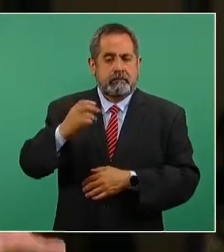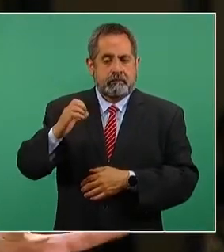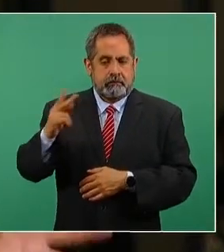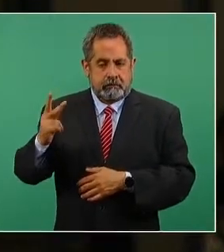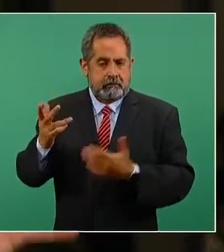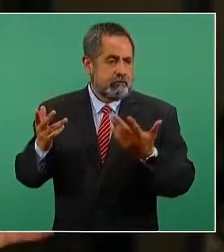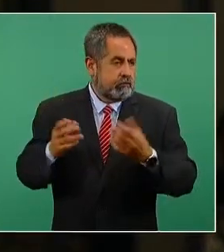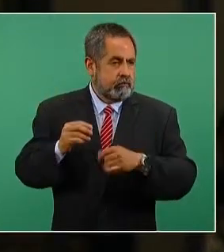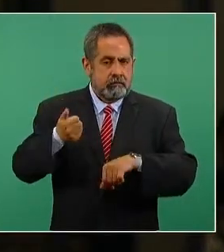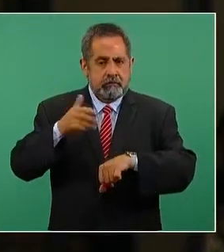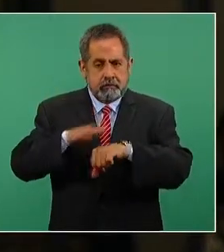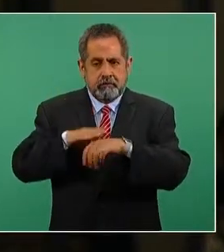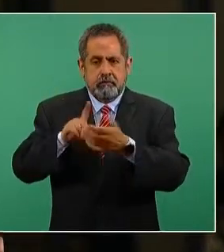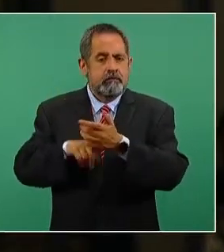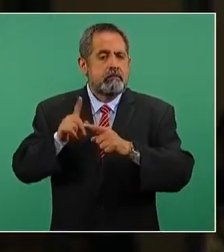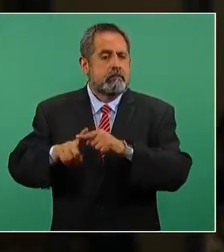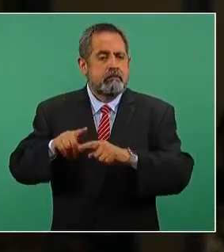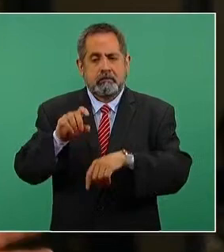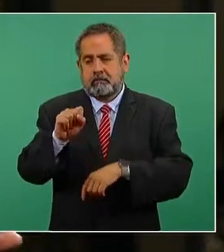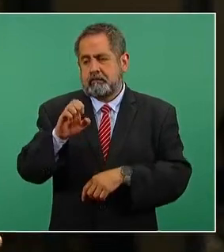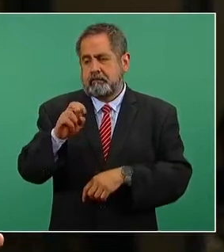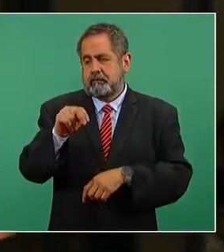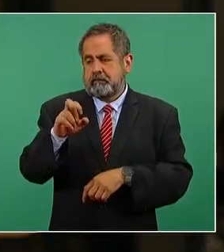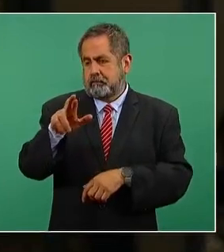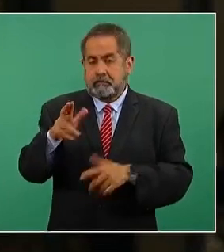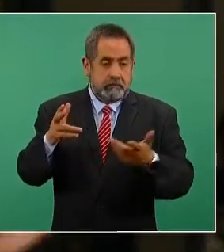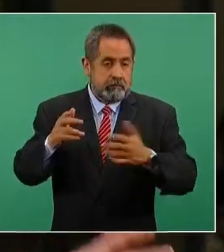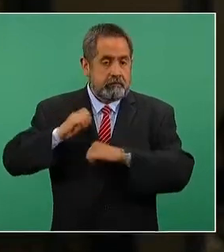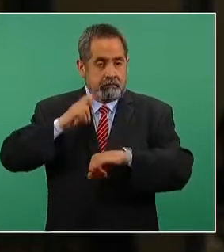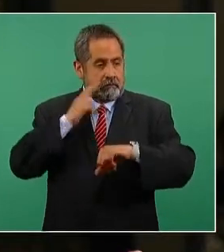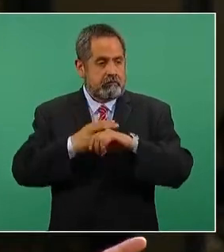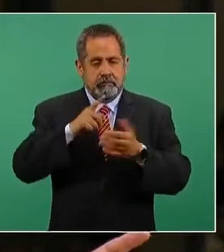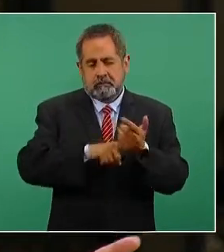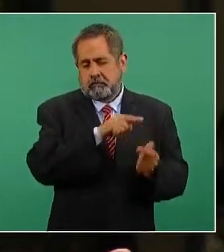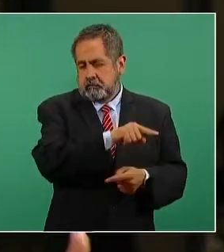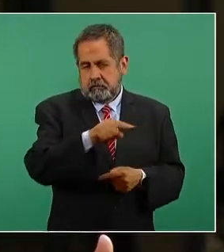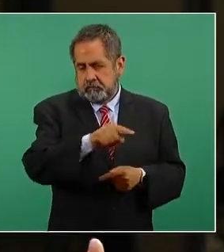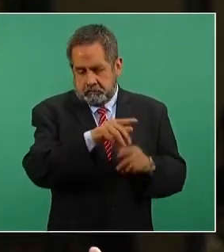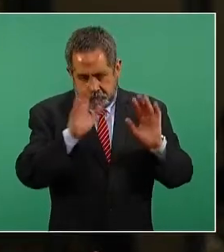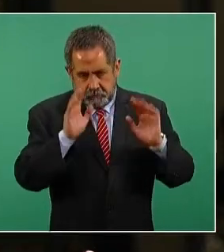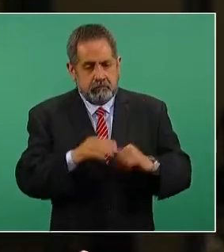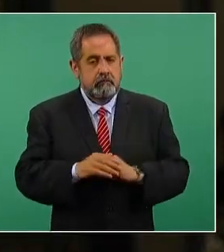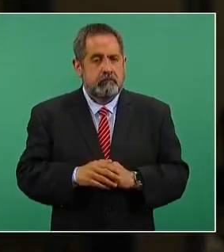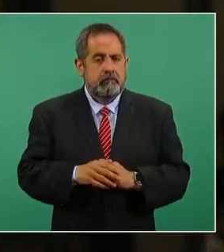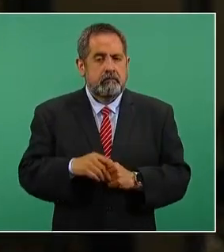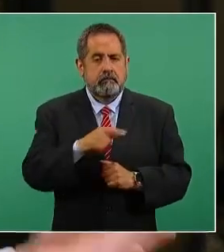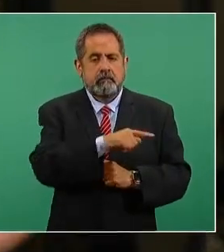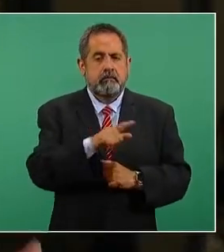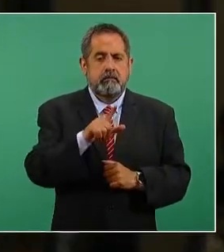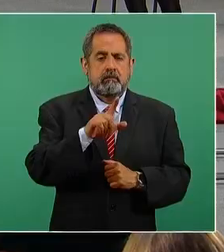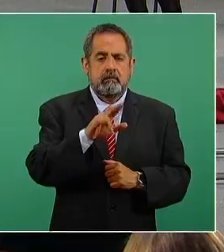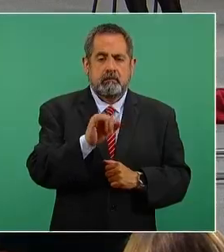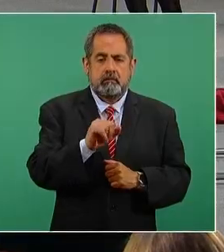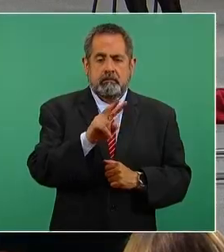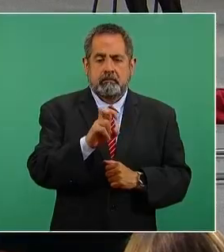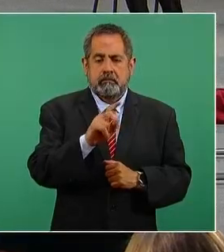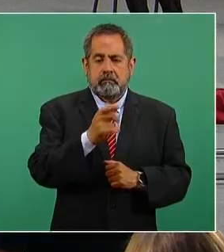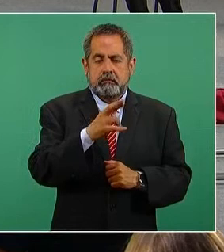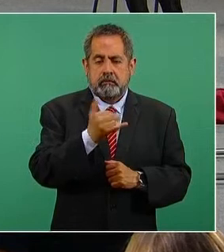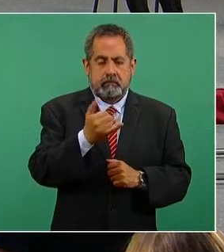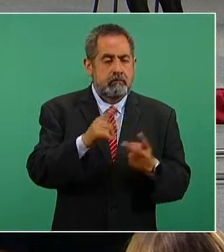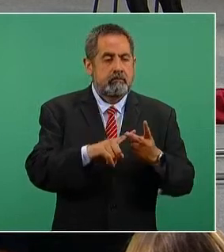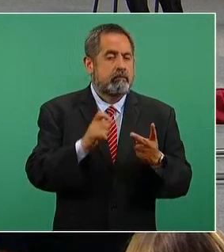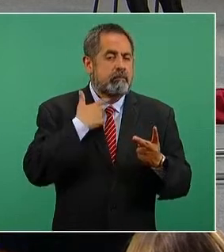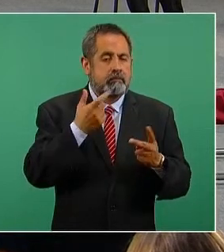dado administrado por la Secretaría de Energía, respectivamente a cargo del el maestro Luis Videgaray o, en su defecto,